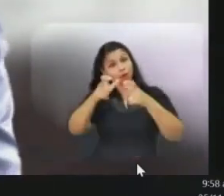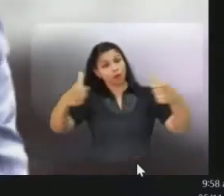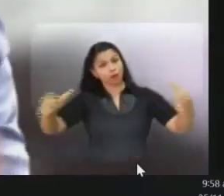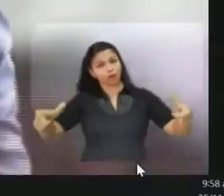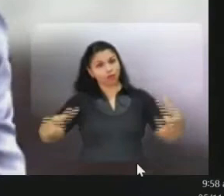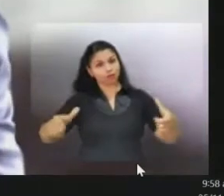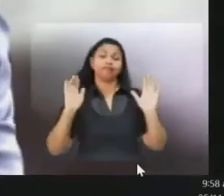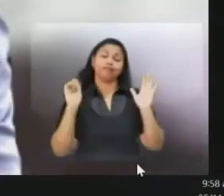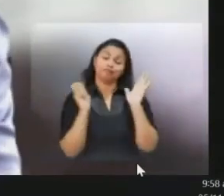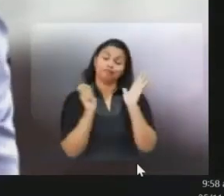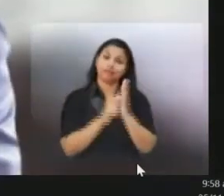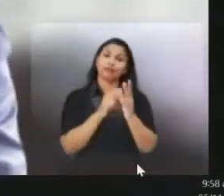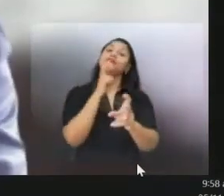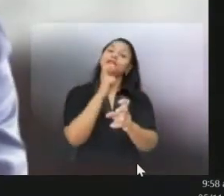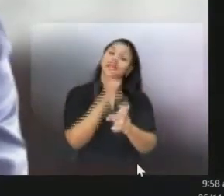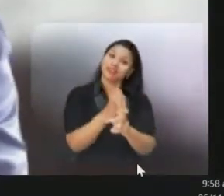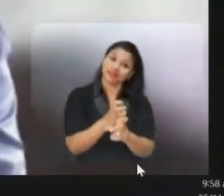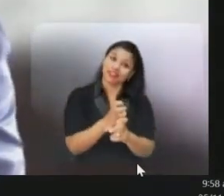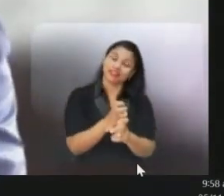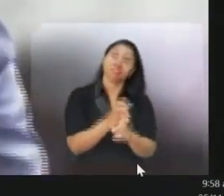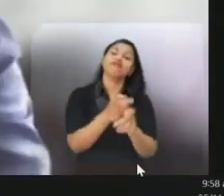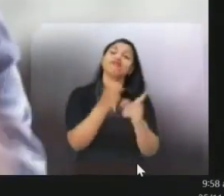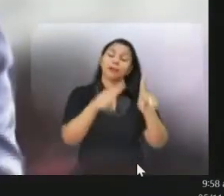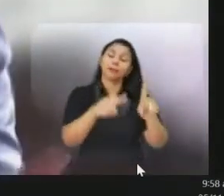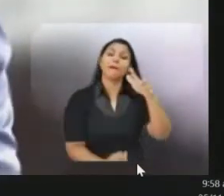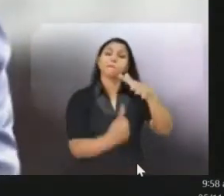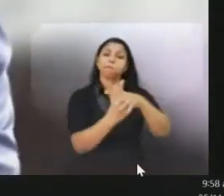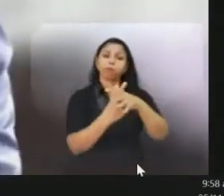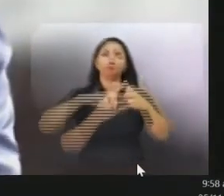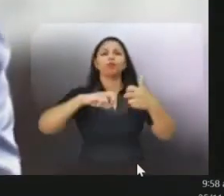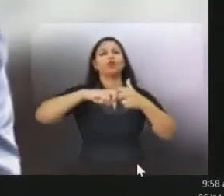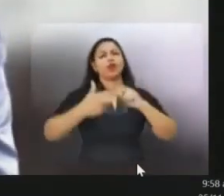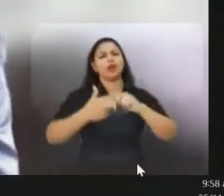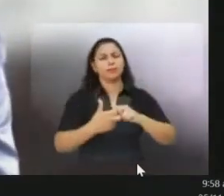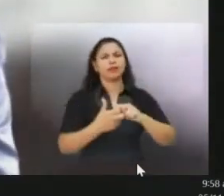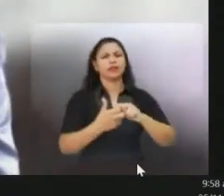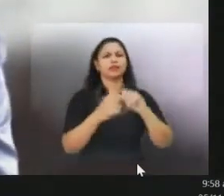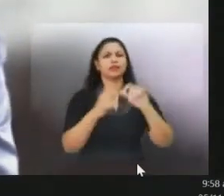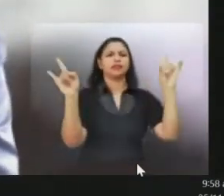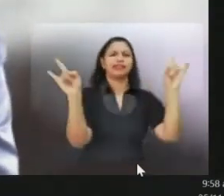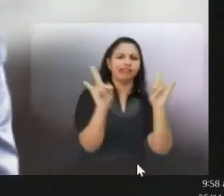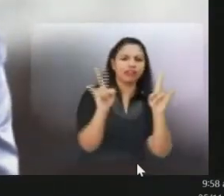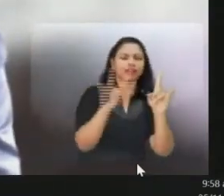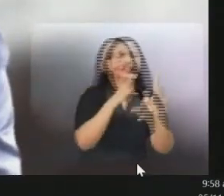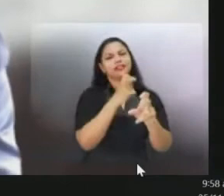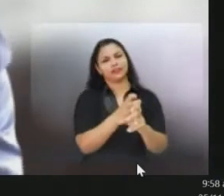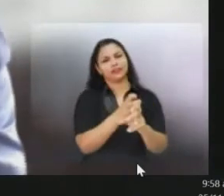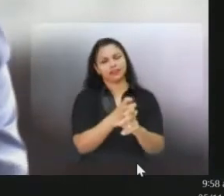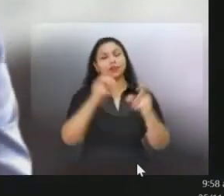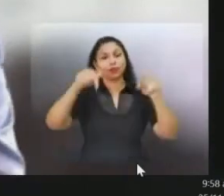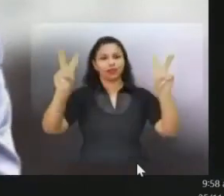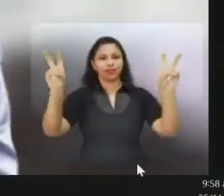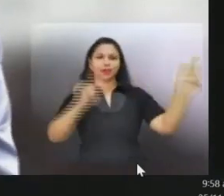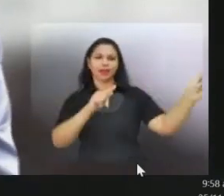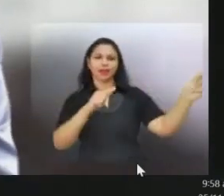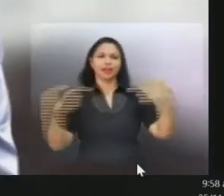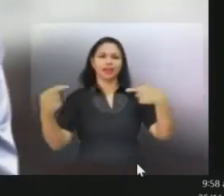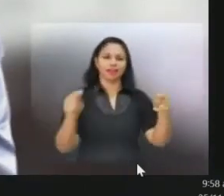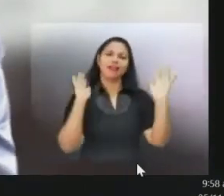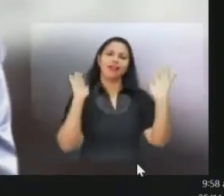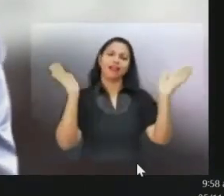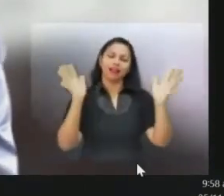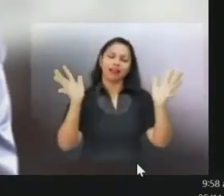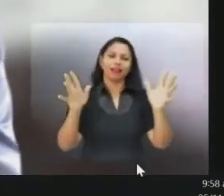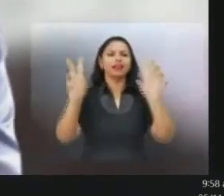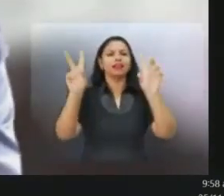y generaría varios problemas de interferencia, pero esos debates vuelven a aparecer aquellos que podríamos decir son más como libertarios en esa